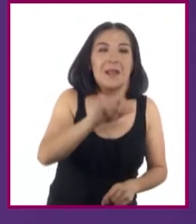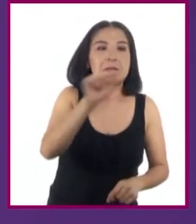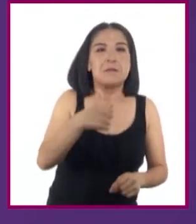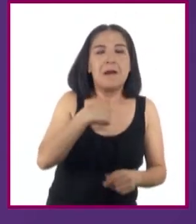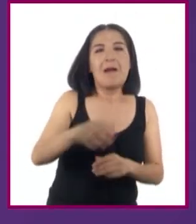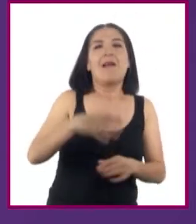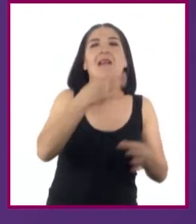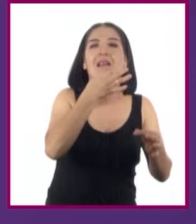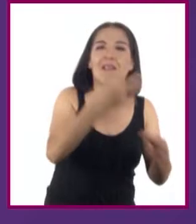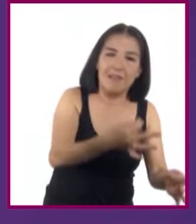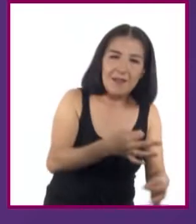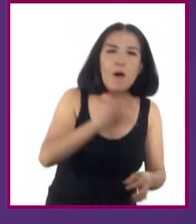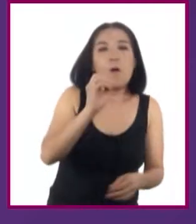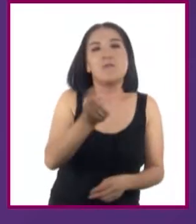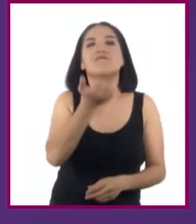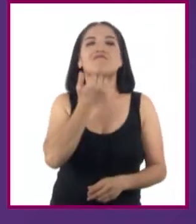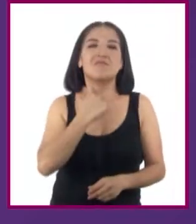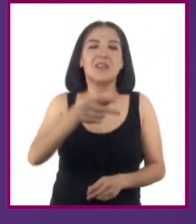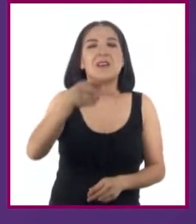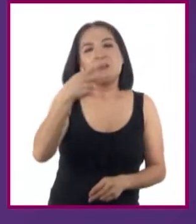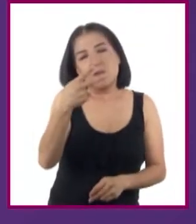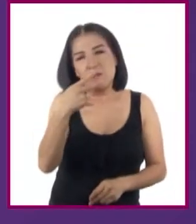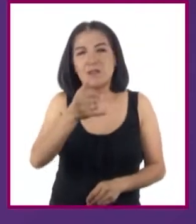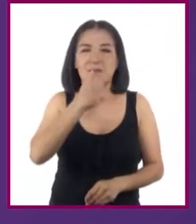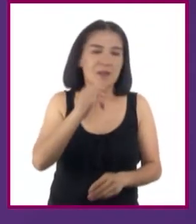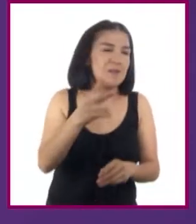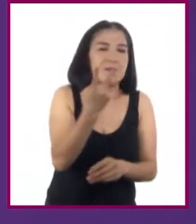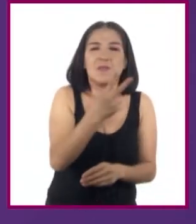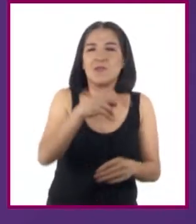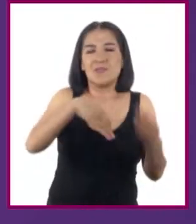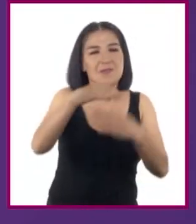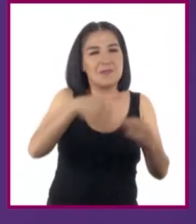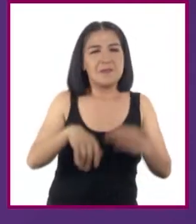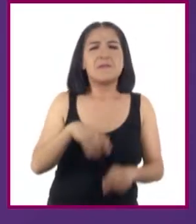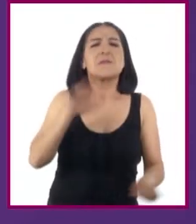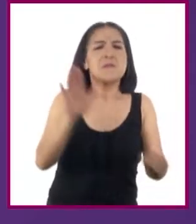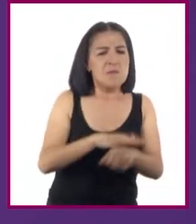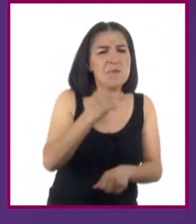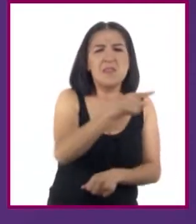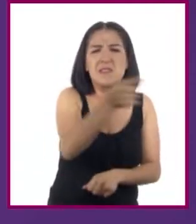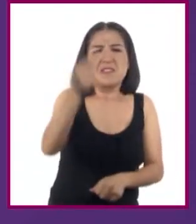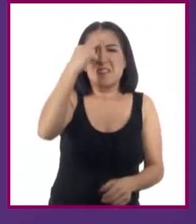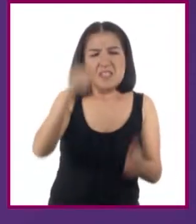y el tabaco. ¿Ustedes por qué creen que los jóvenes consumen algún tipo de drogas?